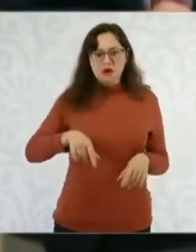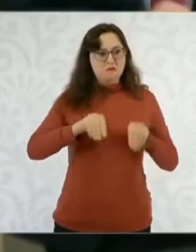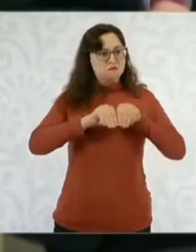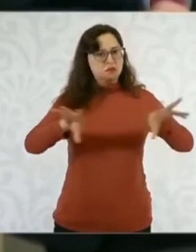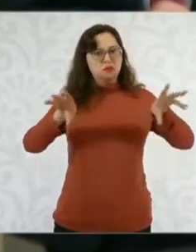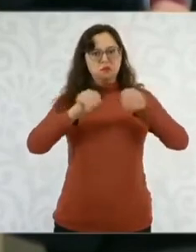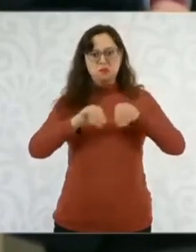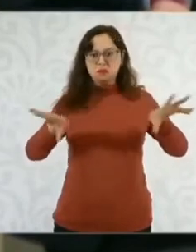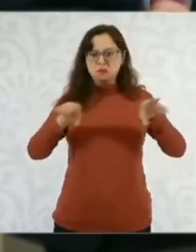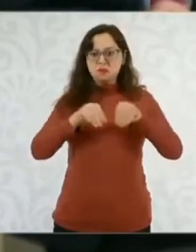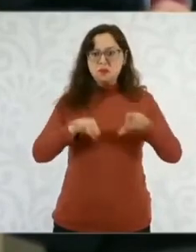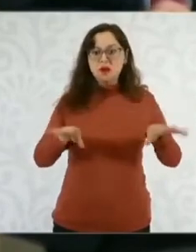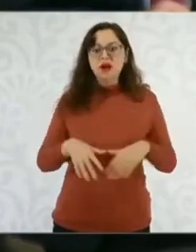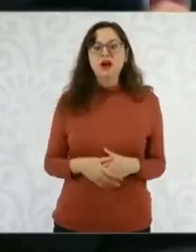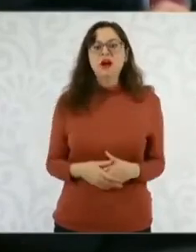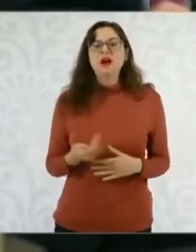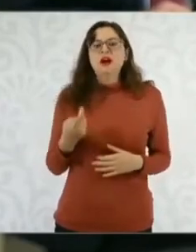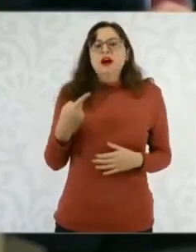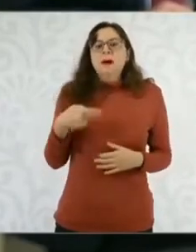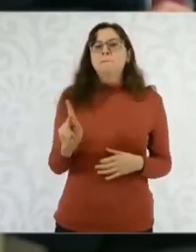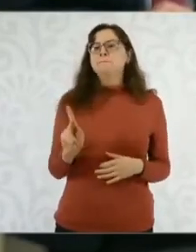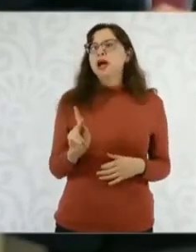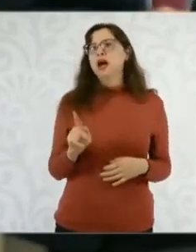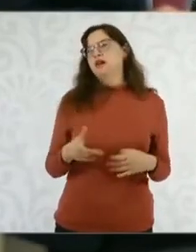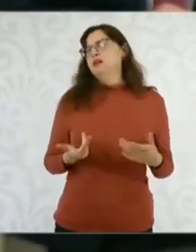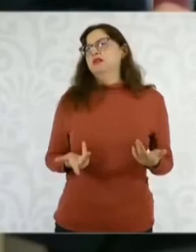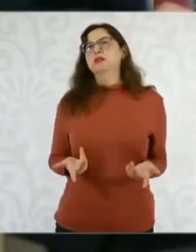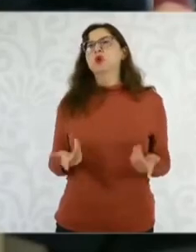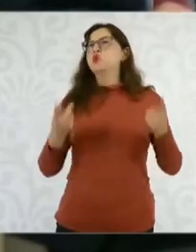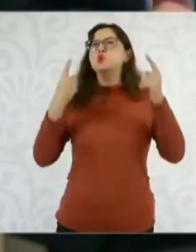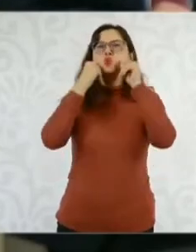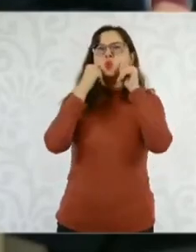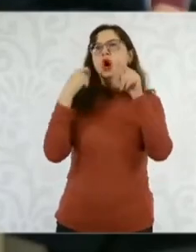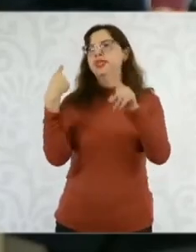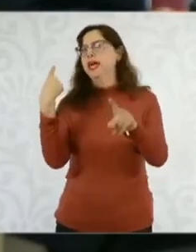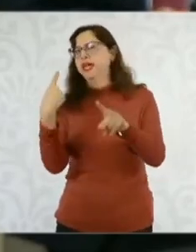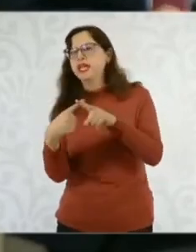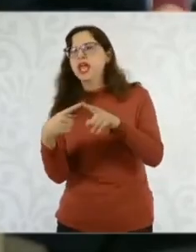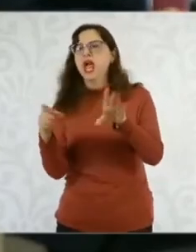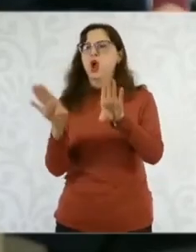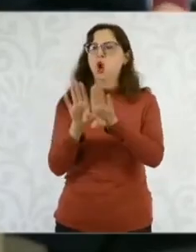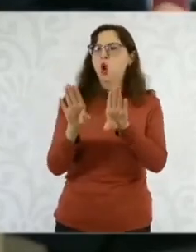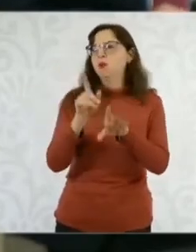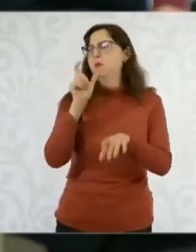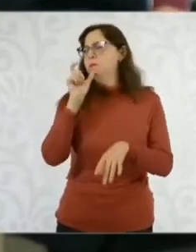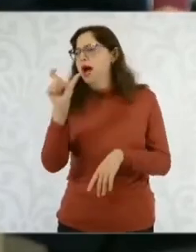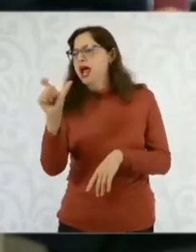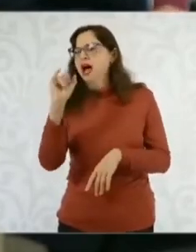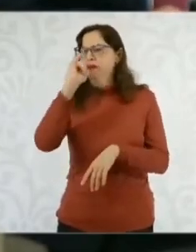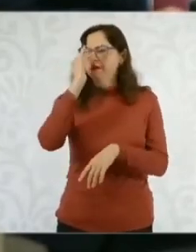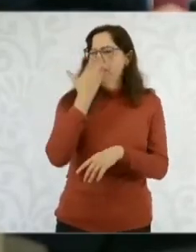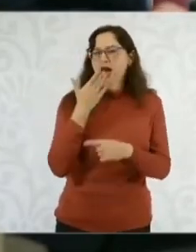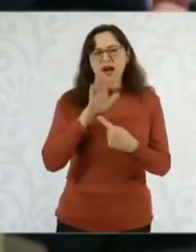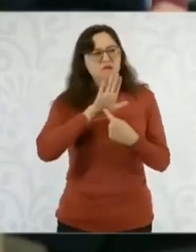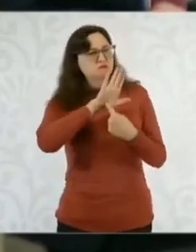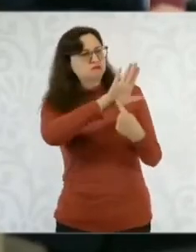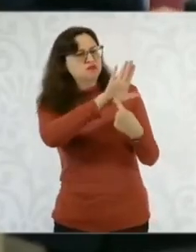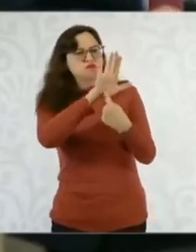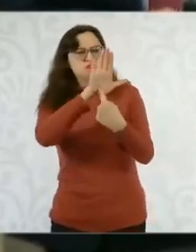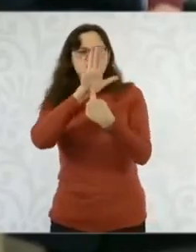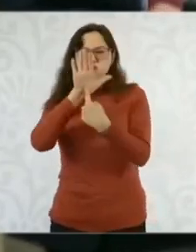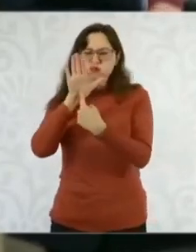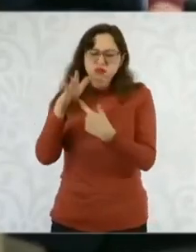más allá de quiénes y el tipo de términos y de imágenes que son verdaderamente